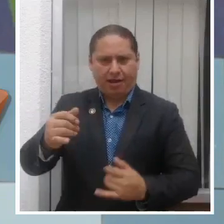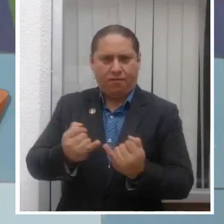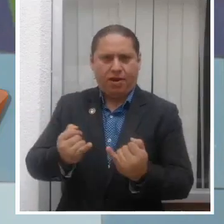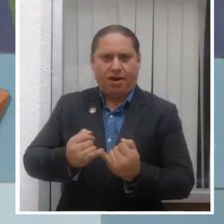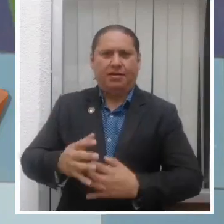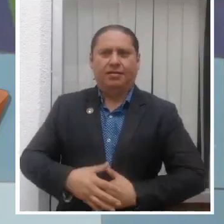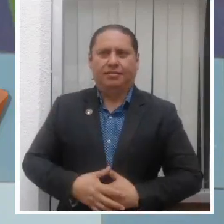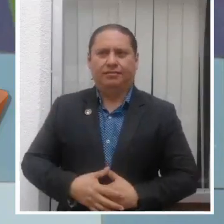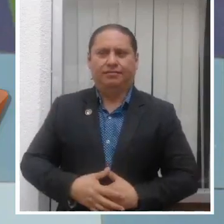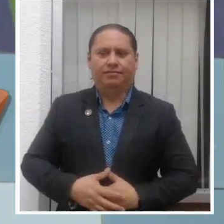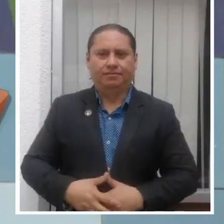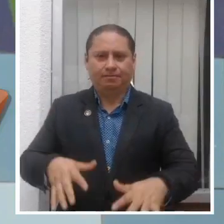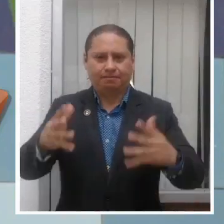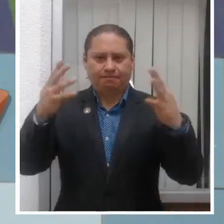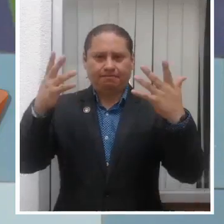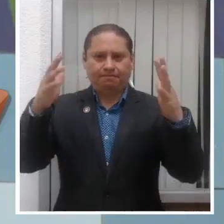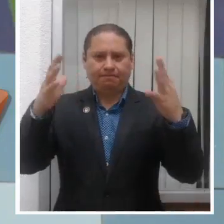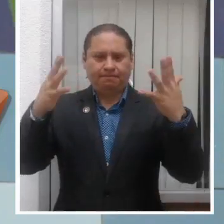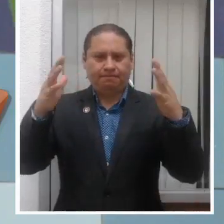presente.